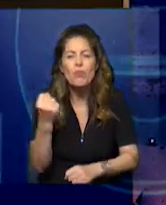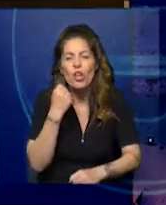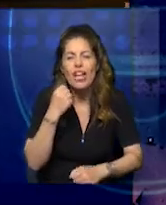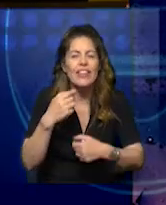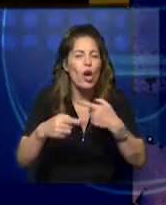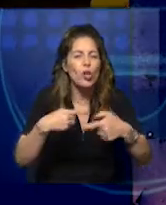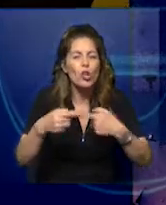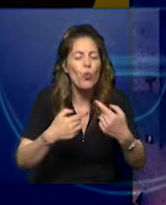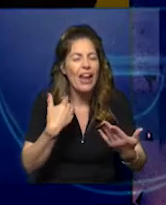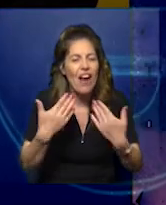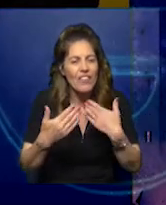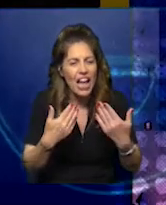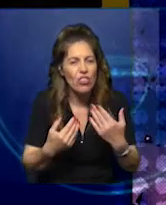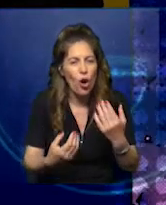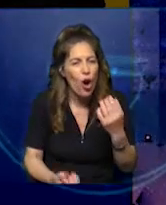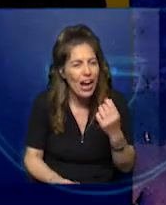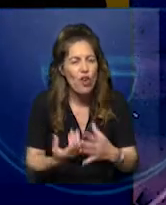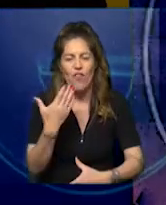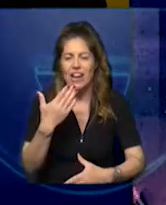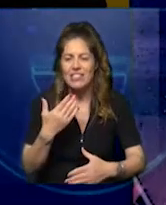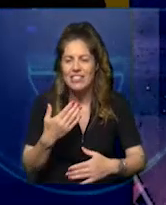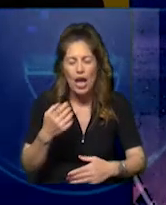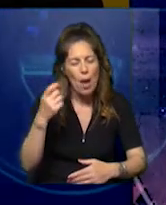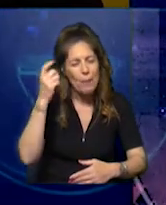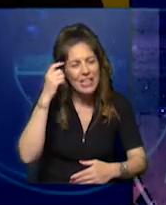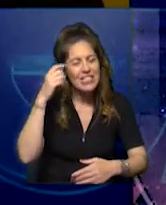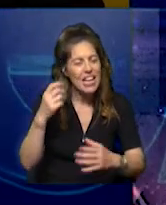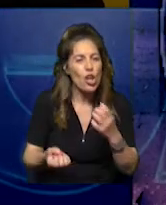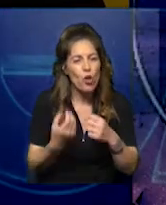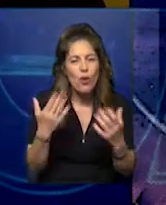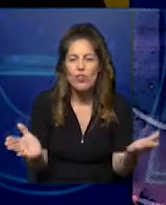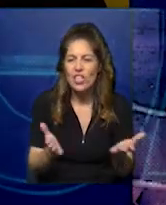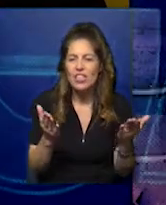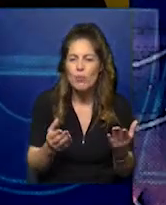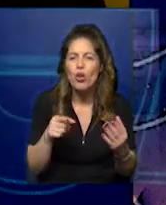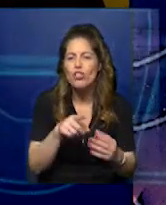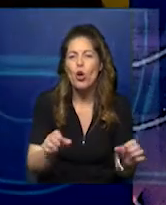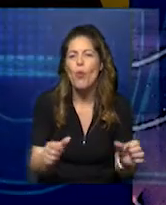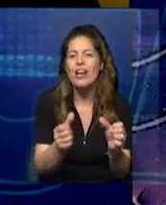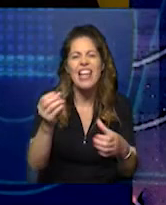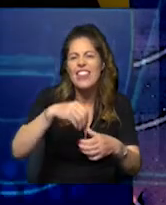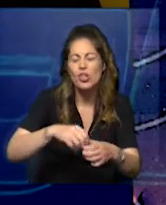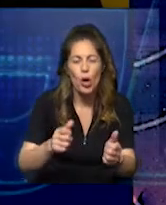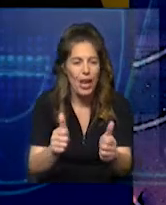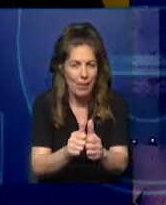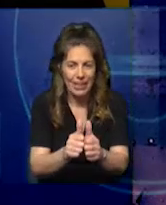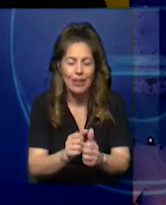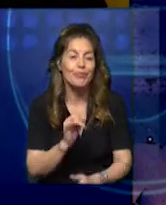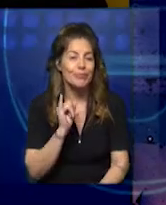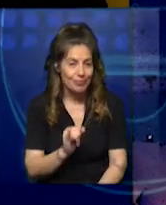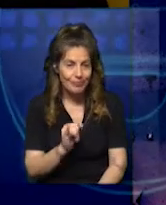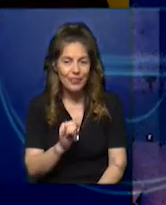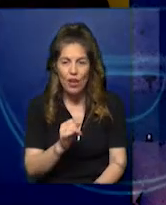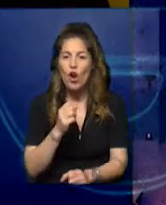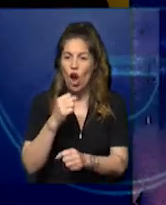olo renovarse pensar en los nuevos estímulos que ten tenemos y cómo eso afecta a la pareja sí fueron años de de